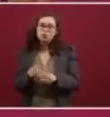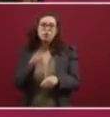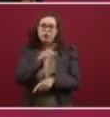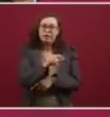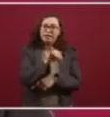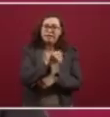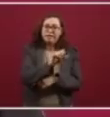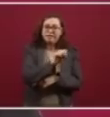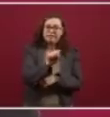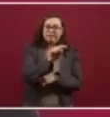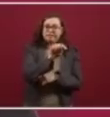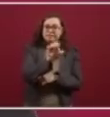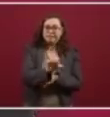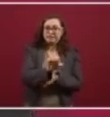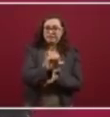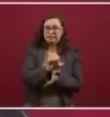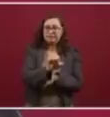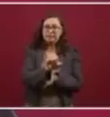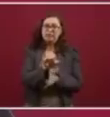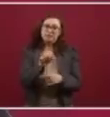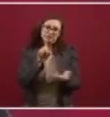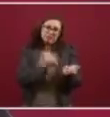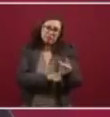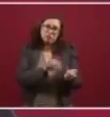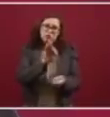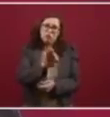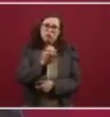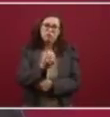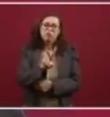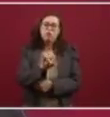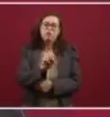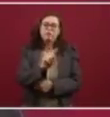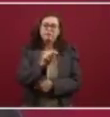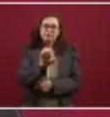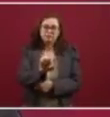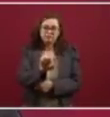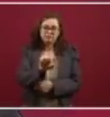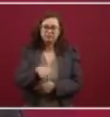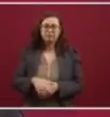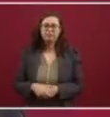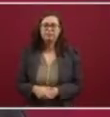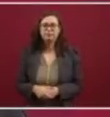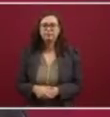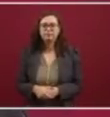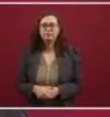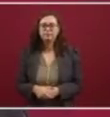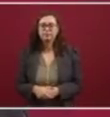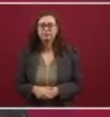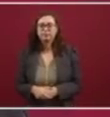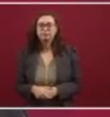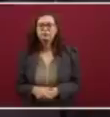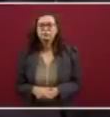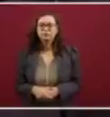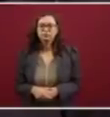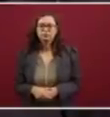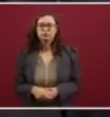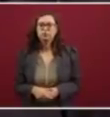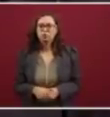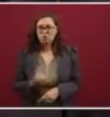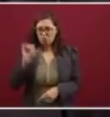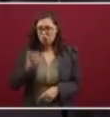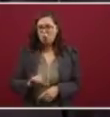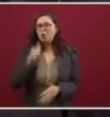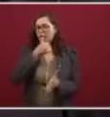ISSSTE y en particular el Fobiste. Hoy les voy a dar a conocer la